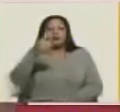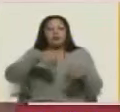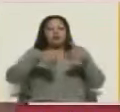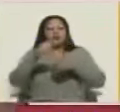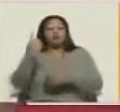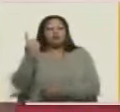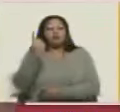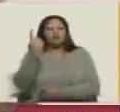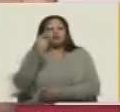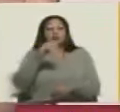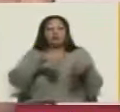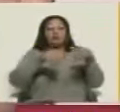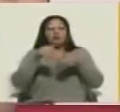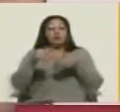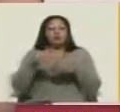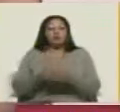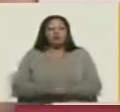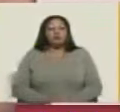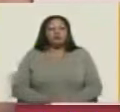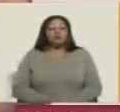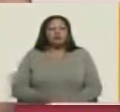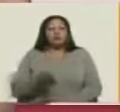voto. No hay forma de usar fotocopiadora.